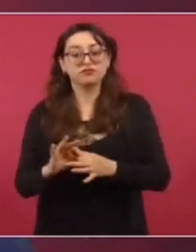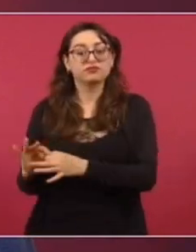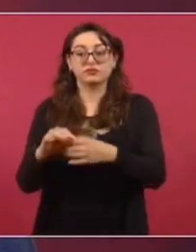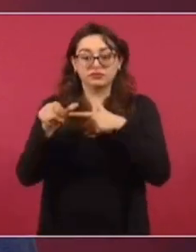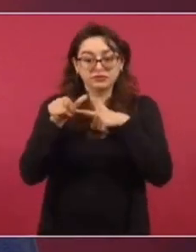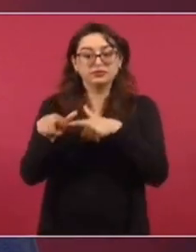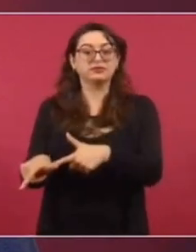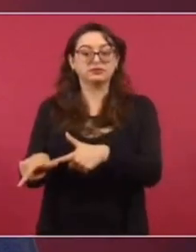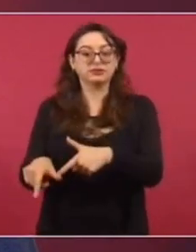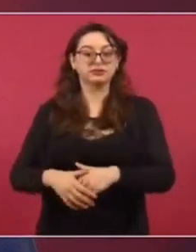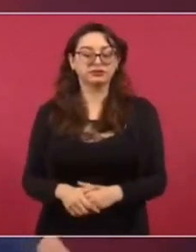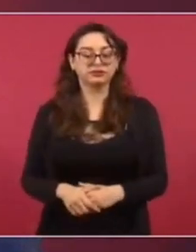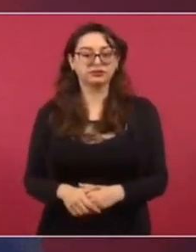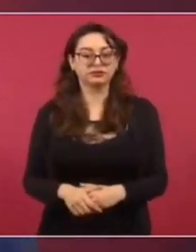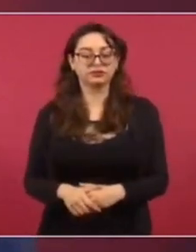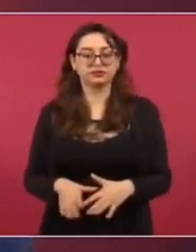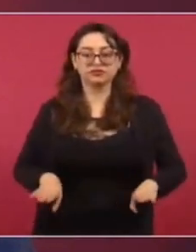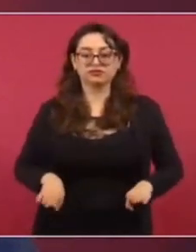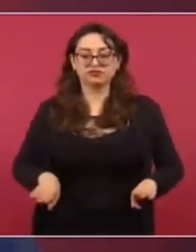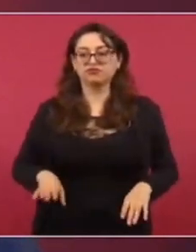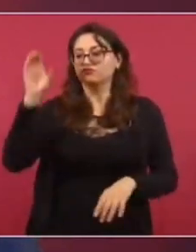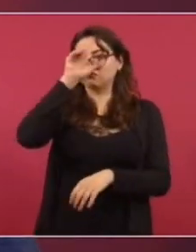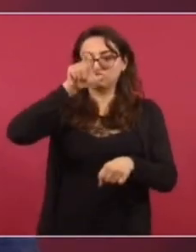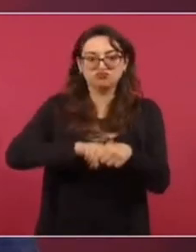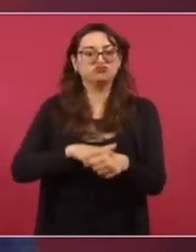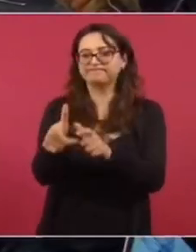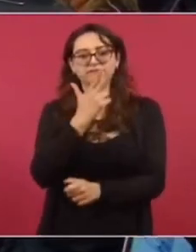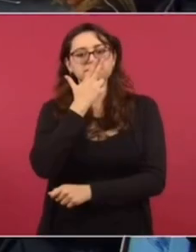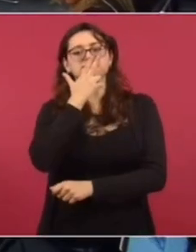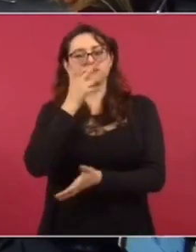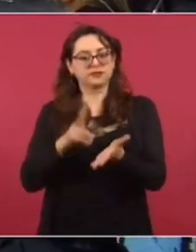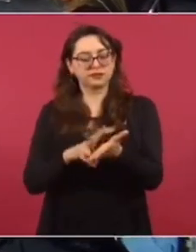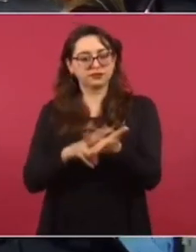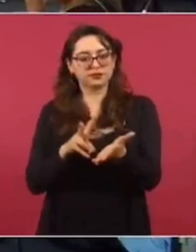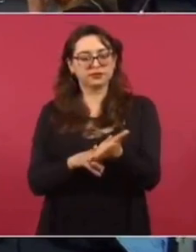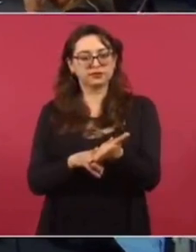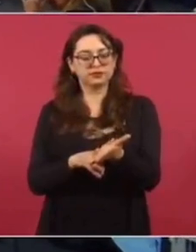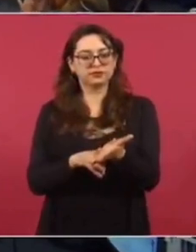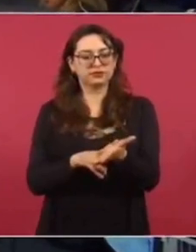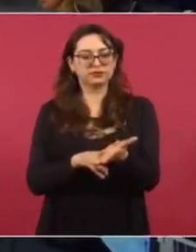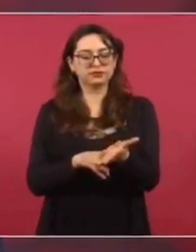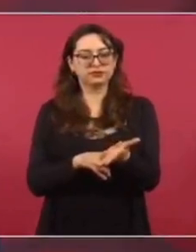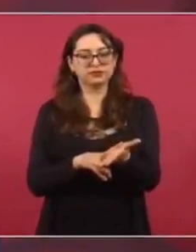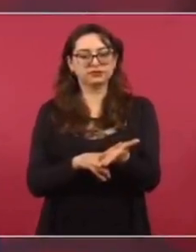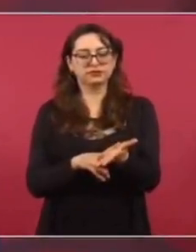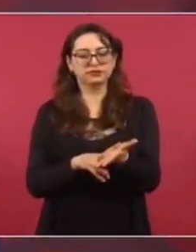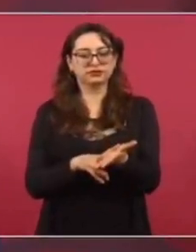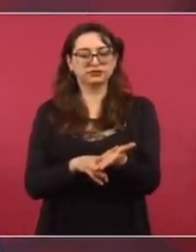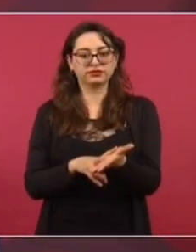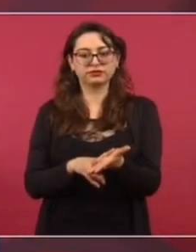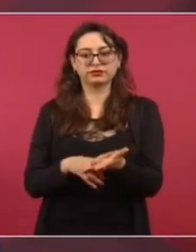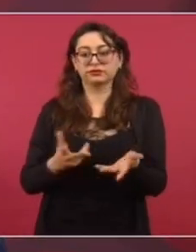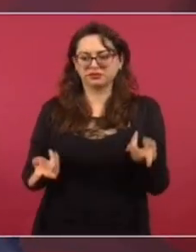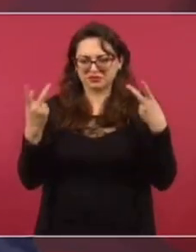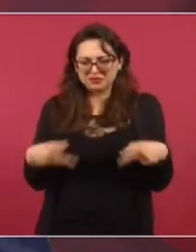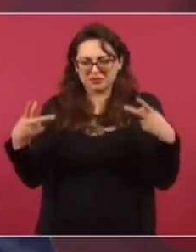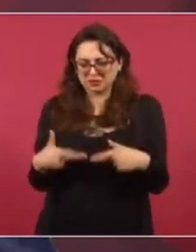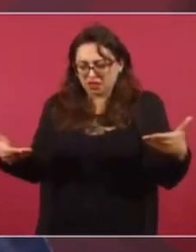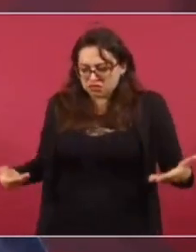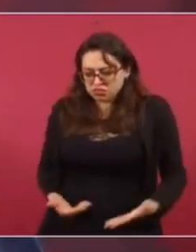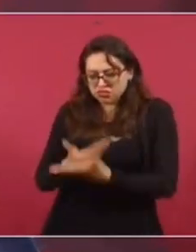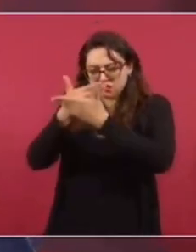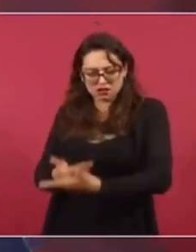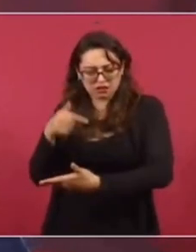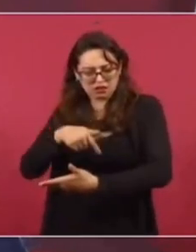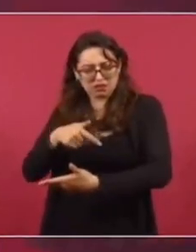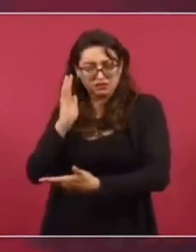gente que se mantengan valores culturales Morales espirituales que no se vea de que nacemos malos los seres